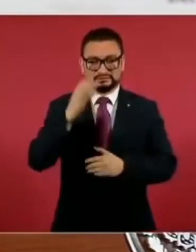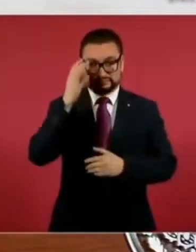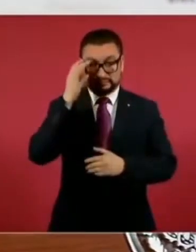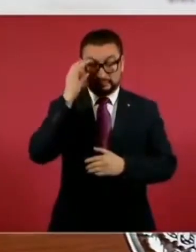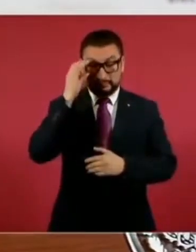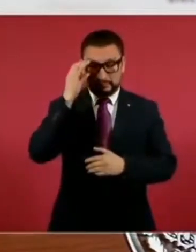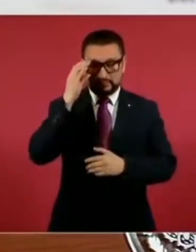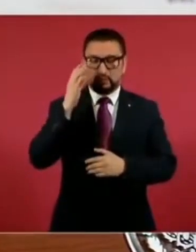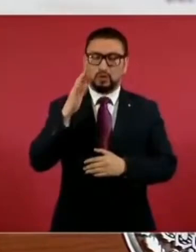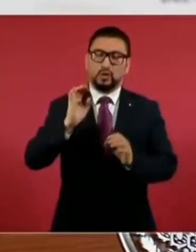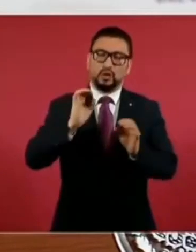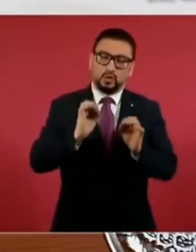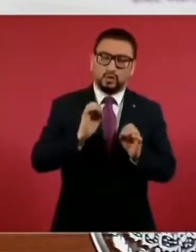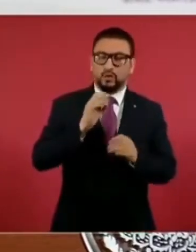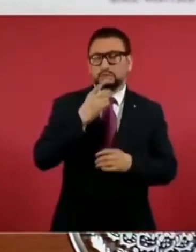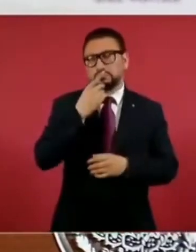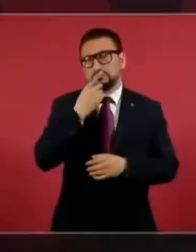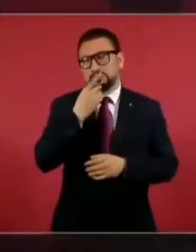más